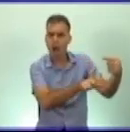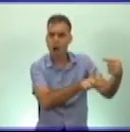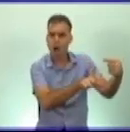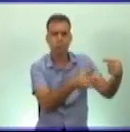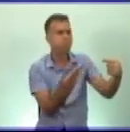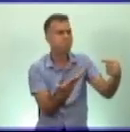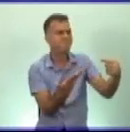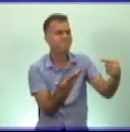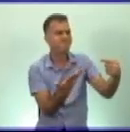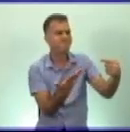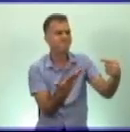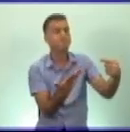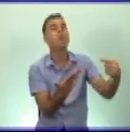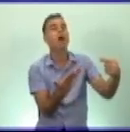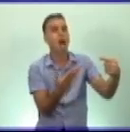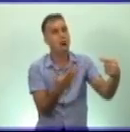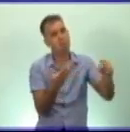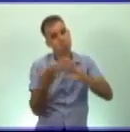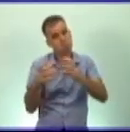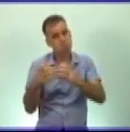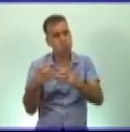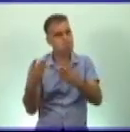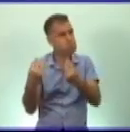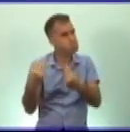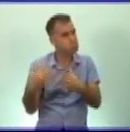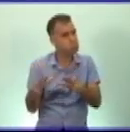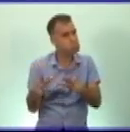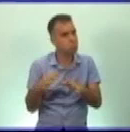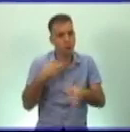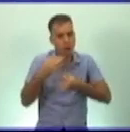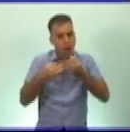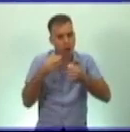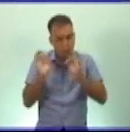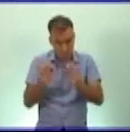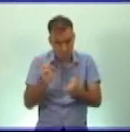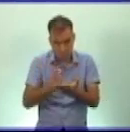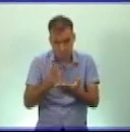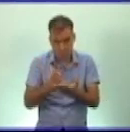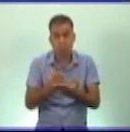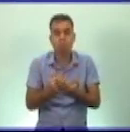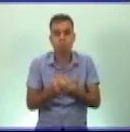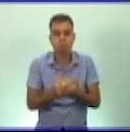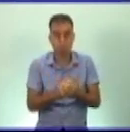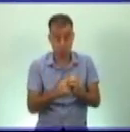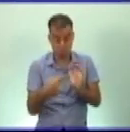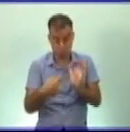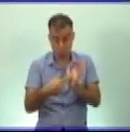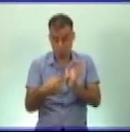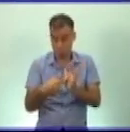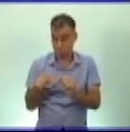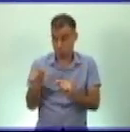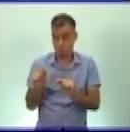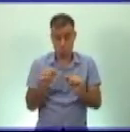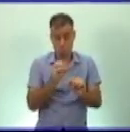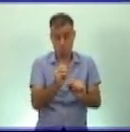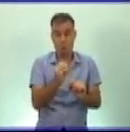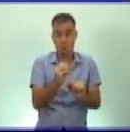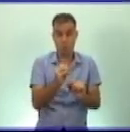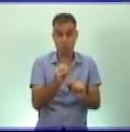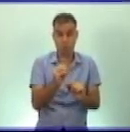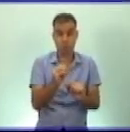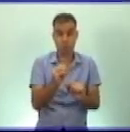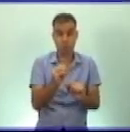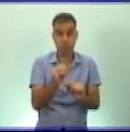aluminio? Bueno, puedo hacerlo de diferentes formas. Como expliqué en la clase, multiplicando el subíndice del oxígeno por su número de